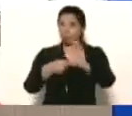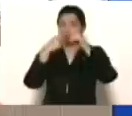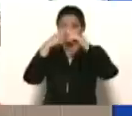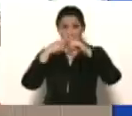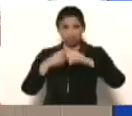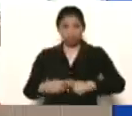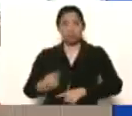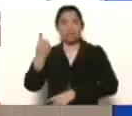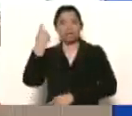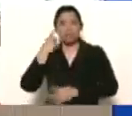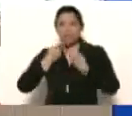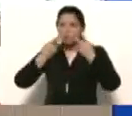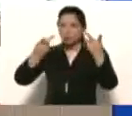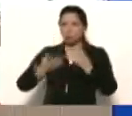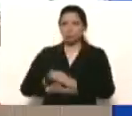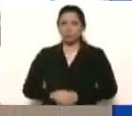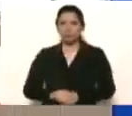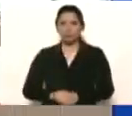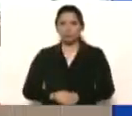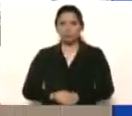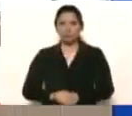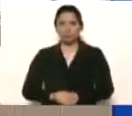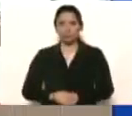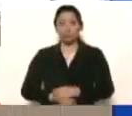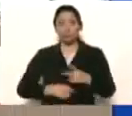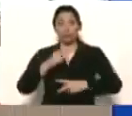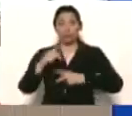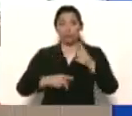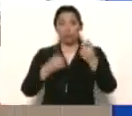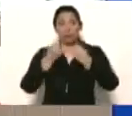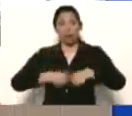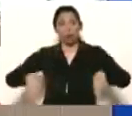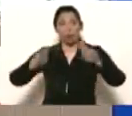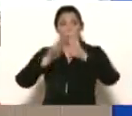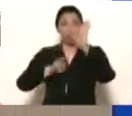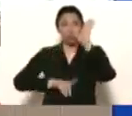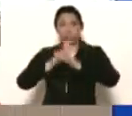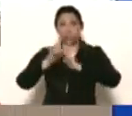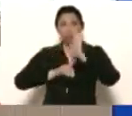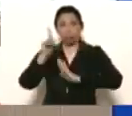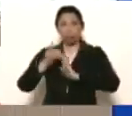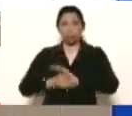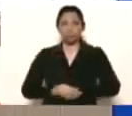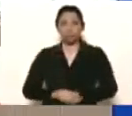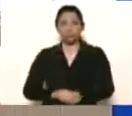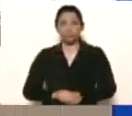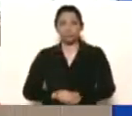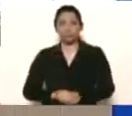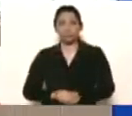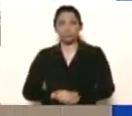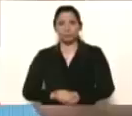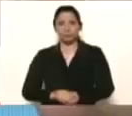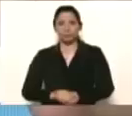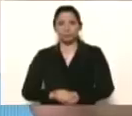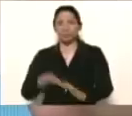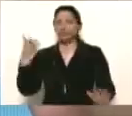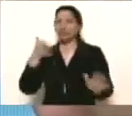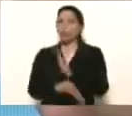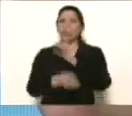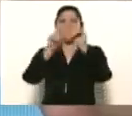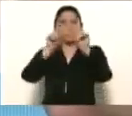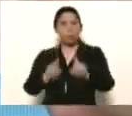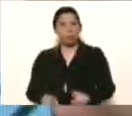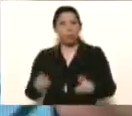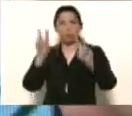ayer el programa de naciones unidas para el desarrollo y en cuanto a las pruebas diagnósticas